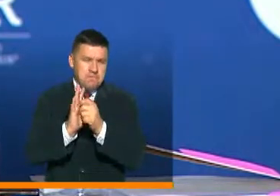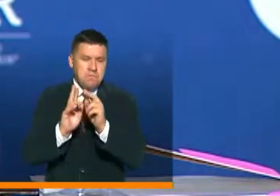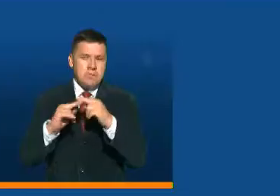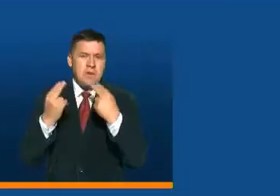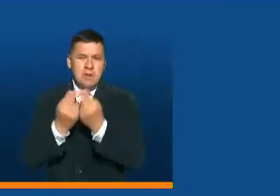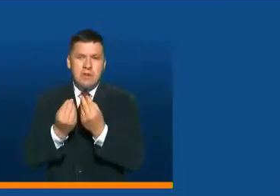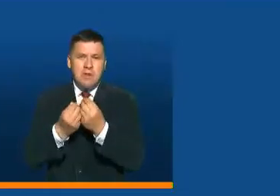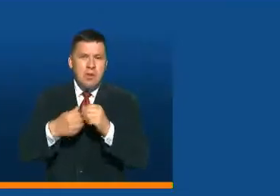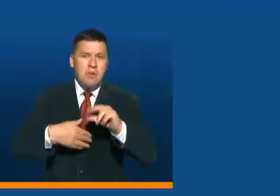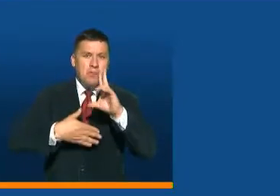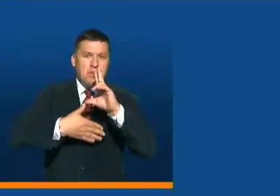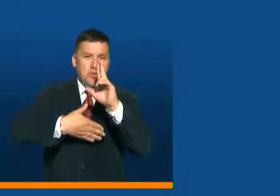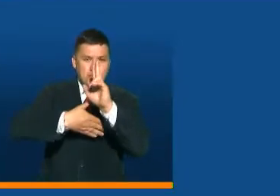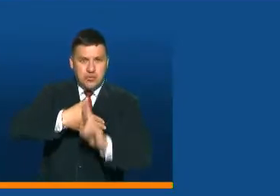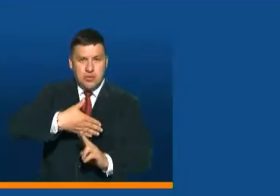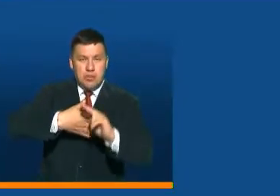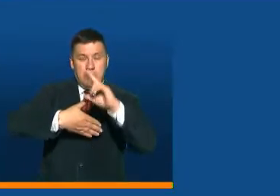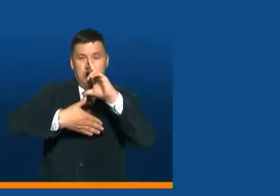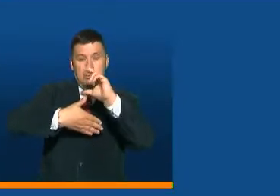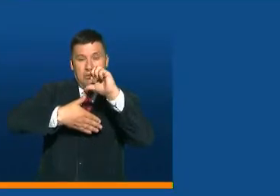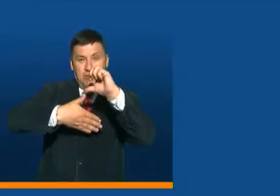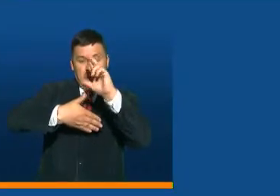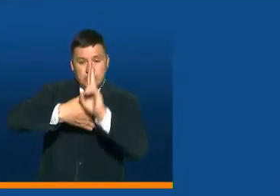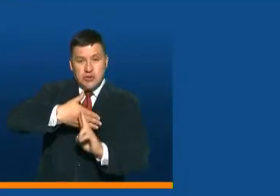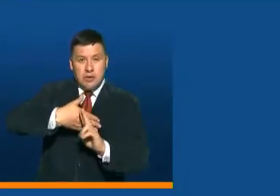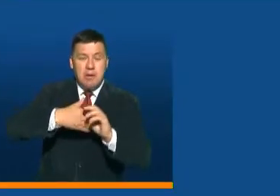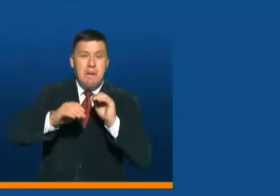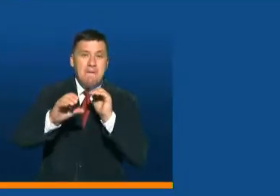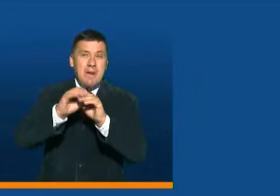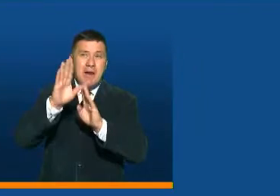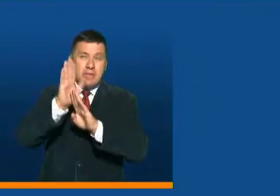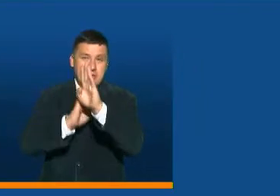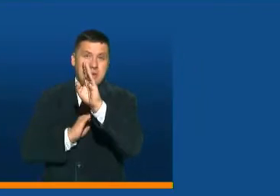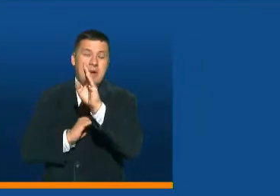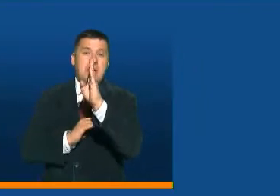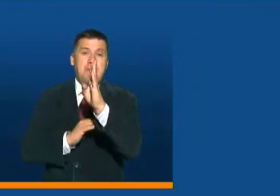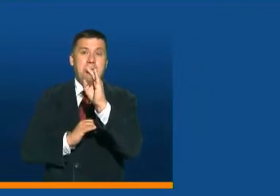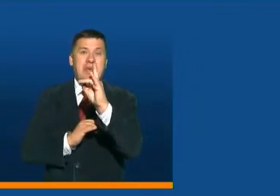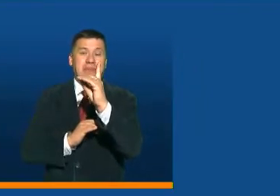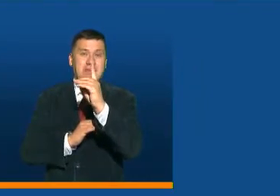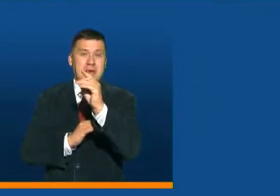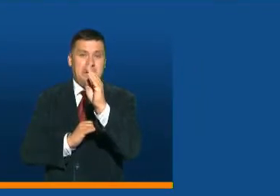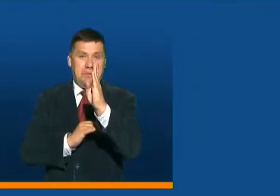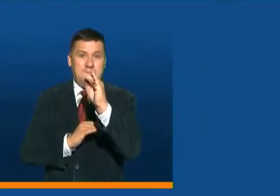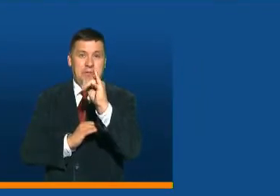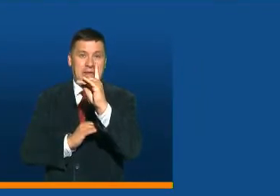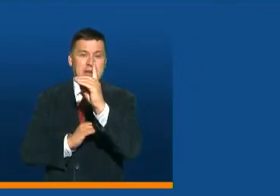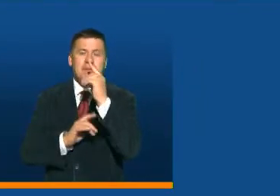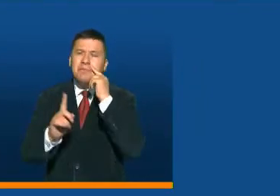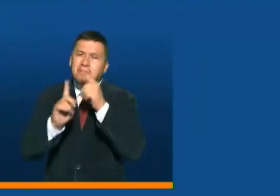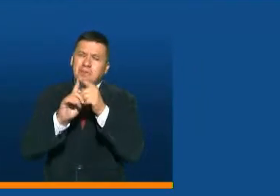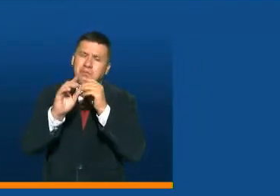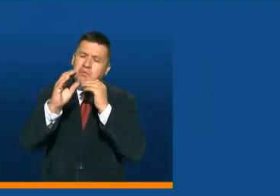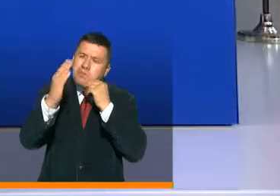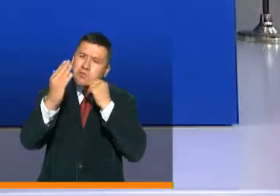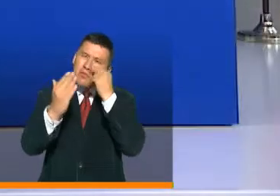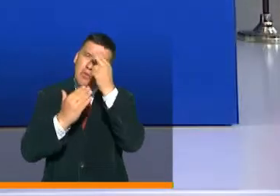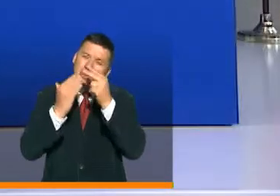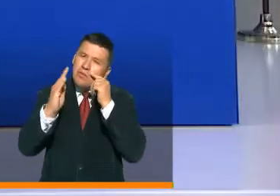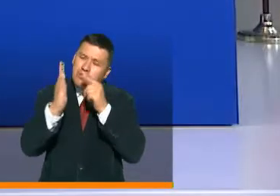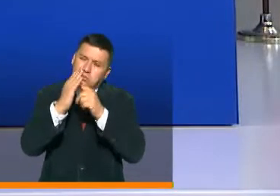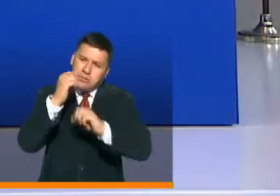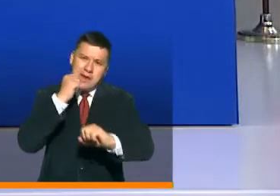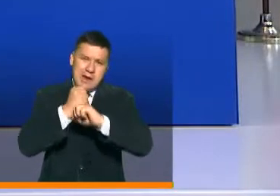reunión de Prosur es llevar a cabo el fortalecimiento del Banco Interamericano de Desarrollo, con el fin de revisar la proyección del organismo y fortalecer